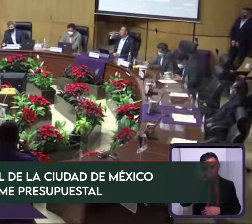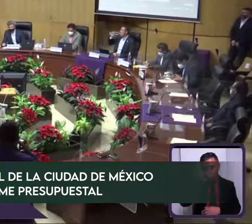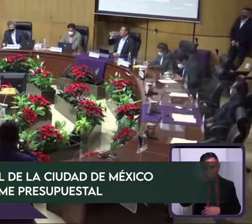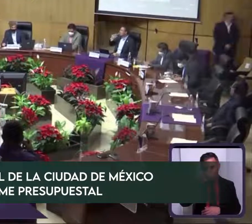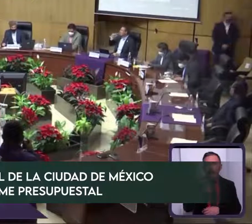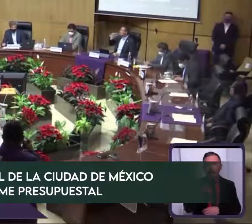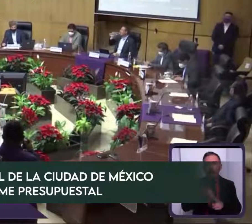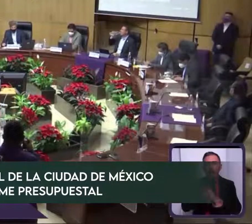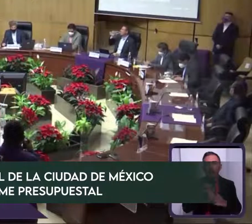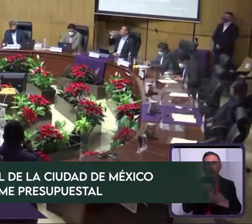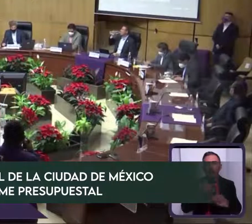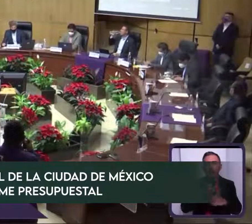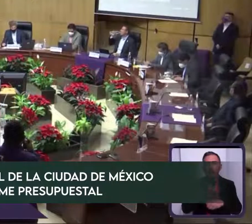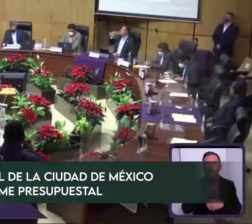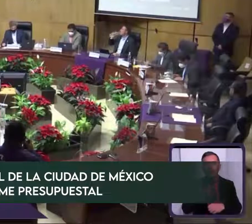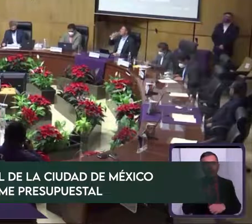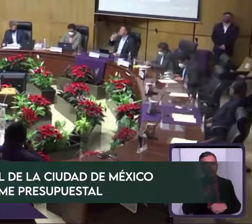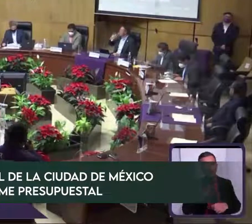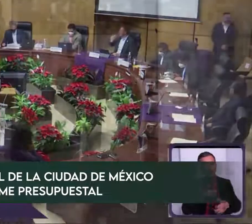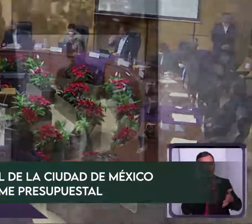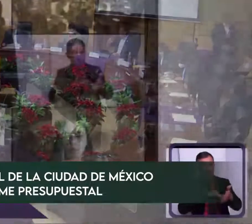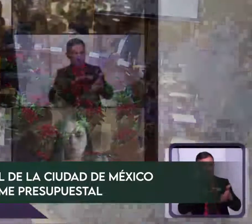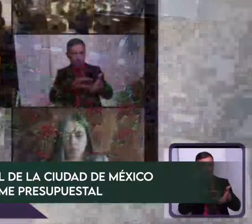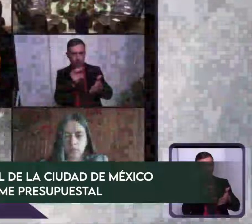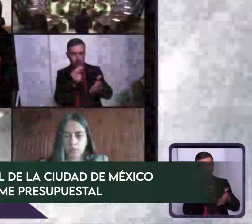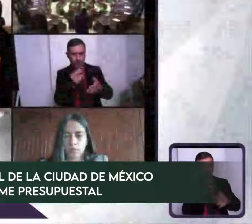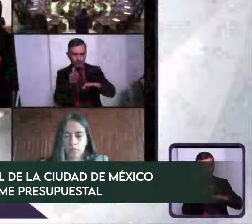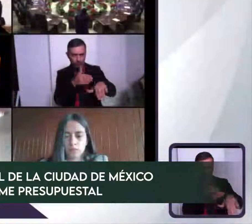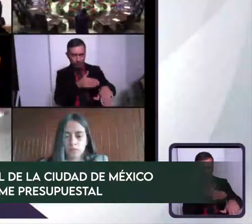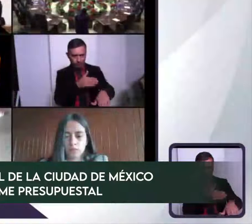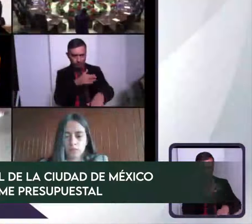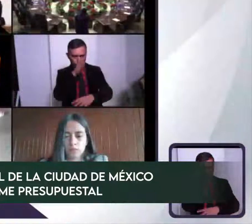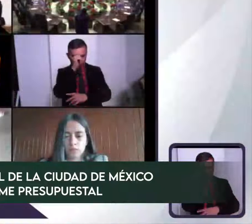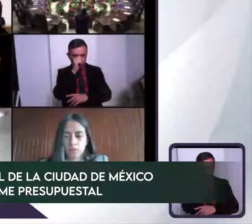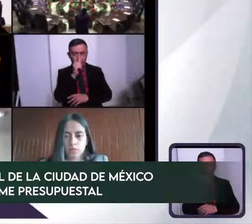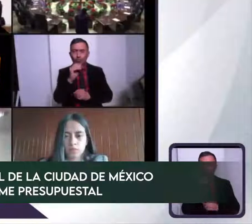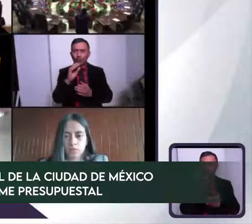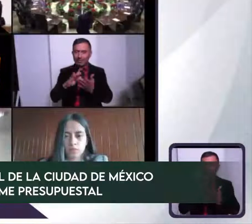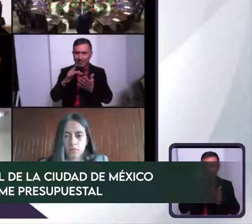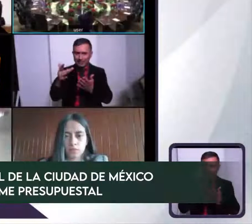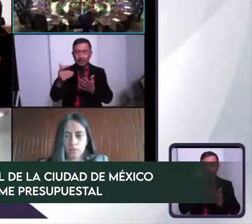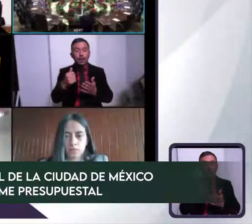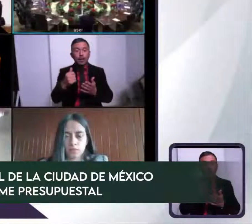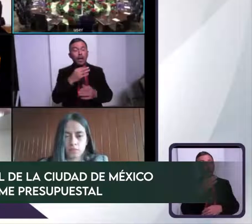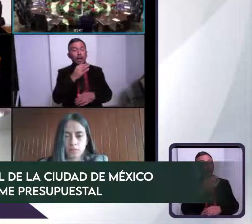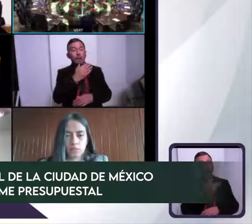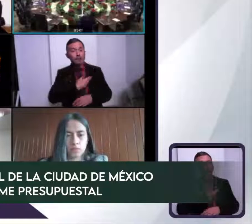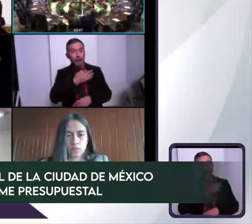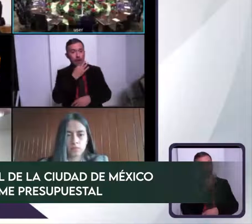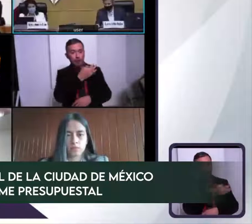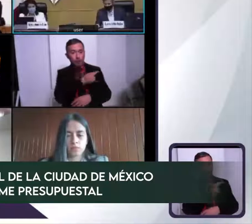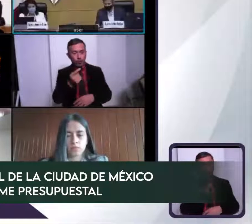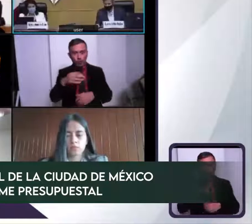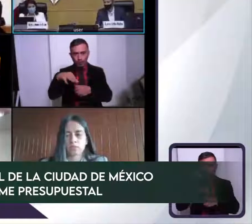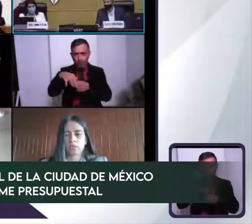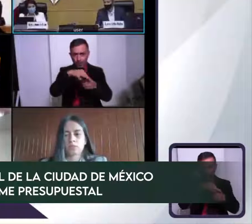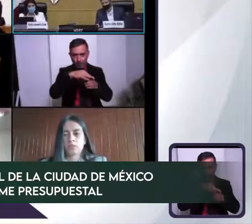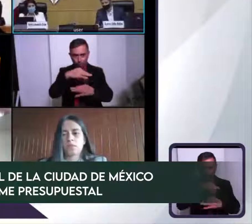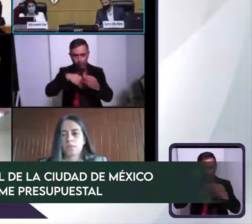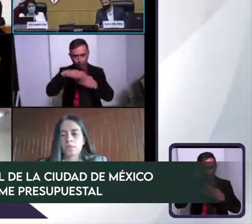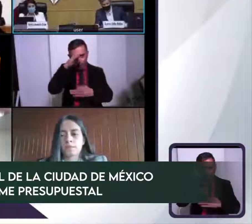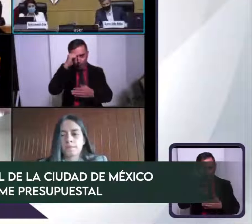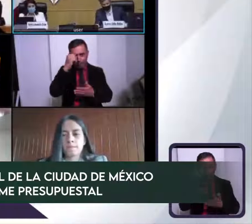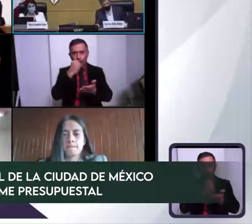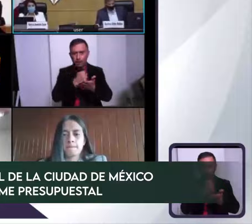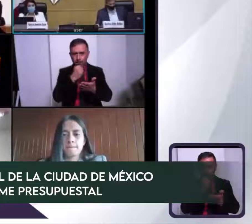prerrogativas a los partidos políticos correspondientes a los meses de noviembre y diciembre de este año. En sesión pública del Consejo General se dio a conocer